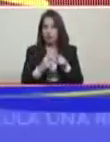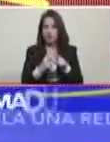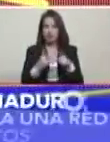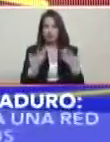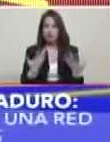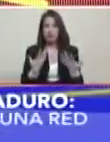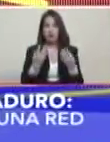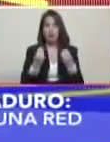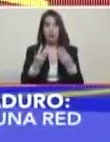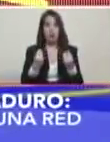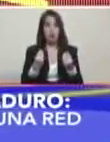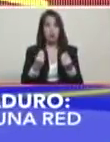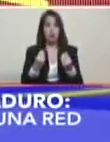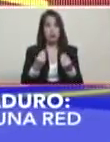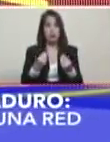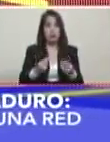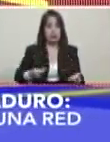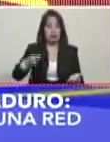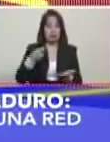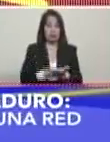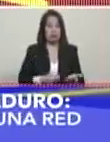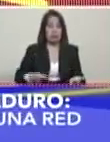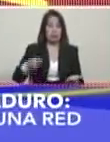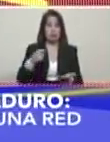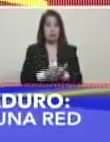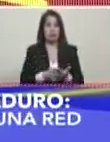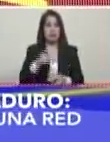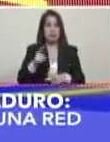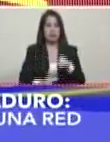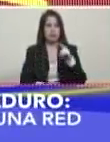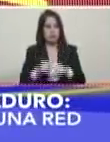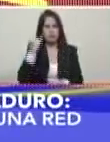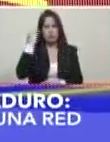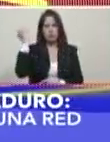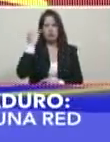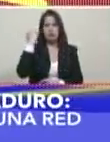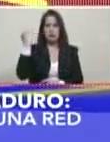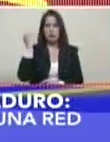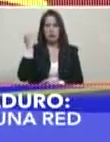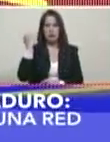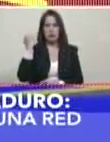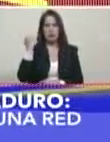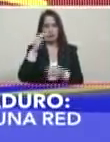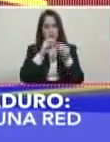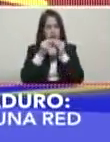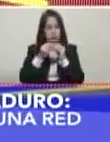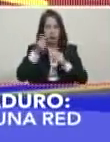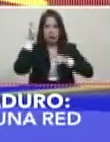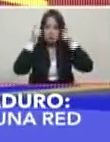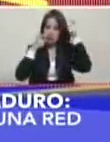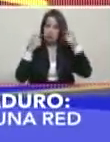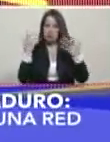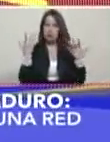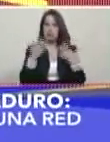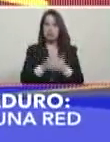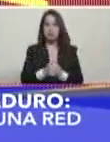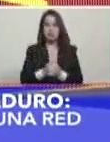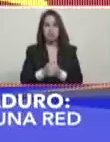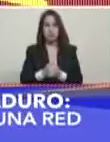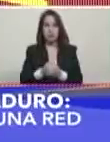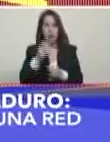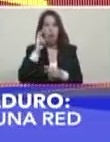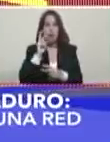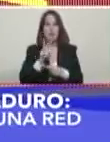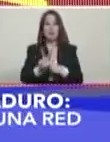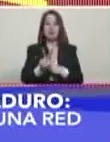Muchas de estas inversiones que estamos recuperando fueron ideadas y montadas por el comandante Hugo Chávez, quien tuvo una visión